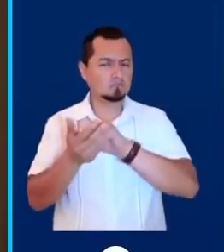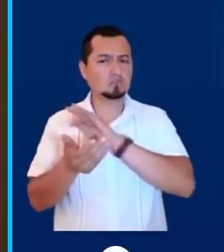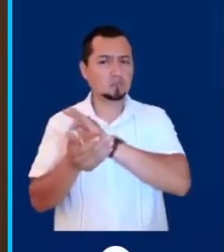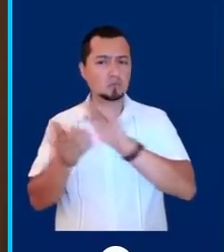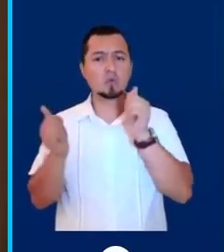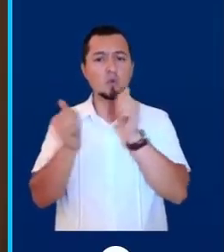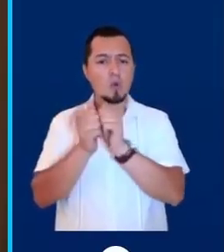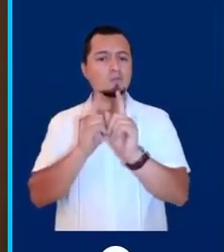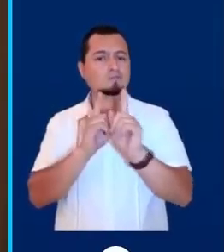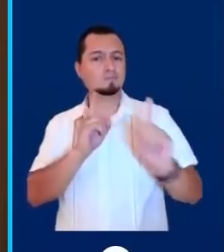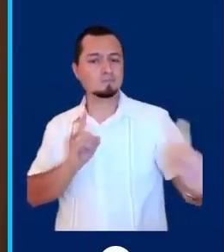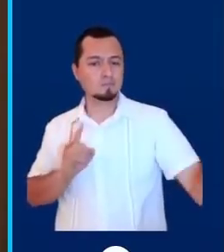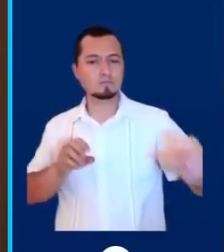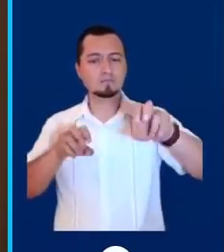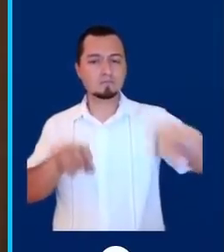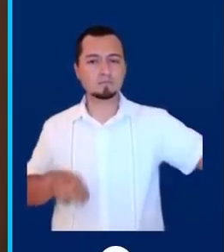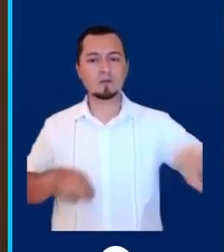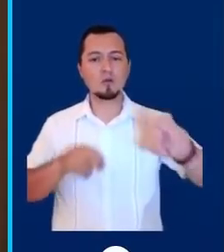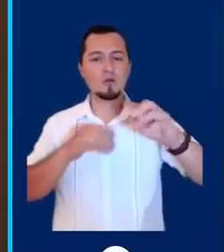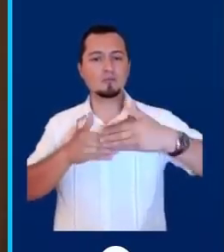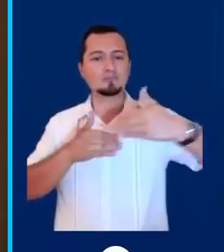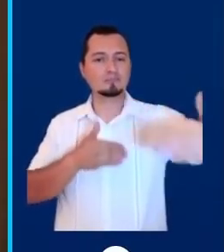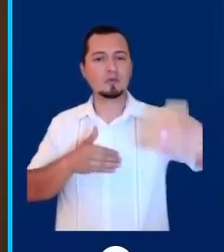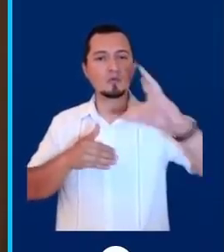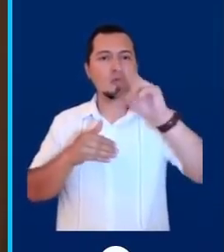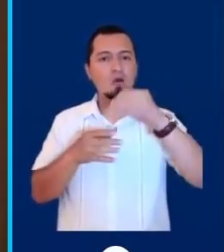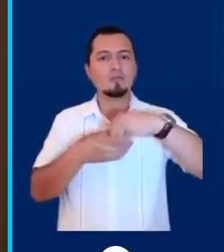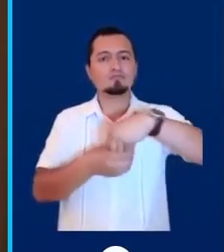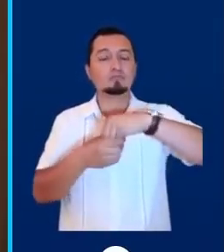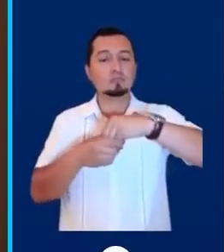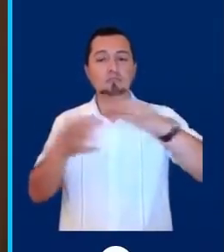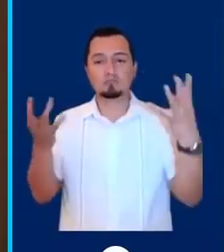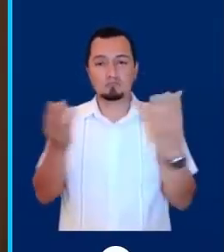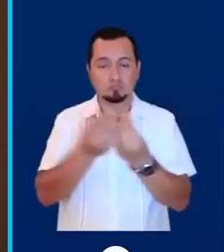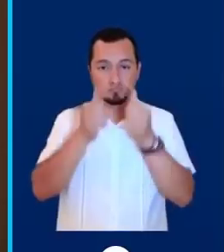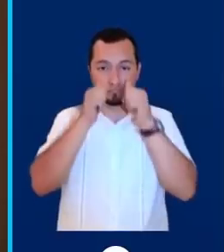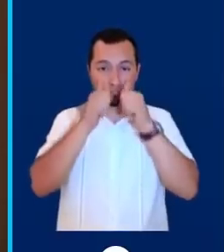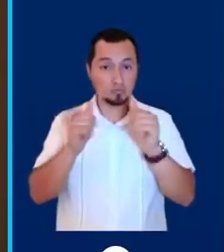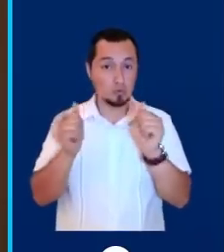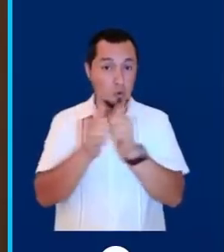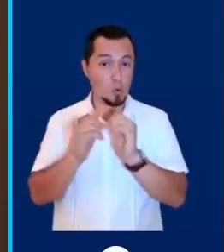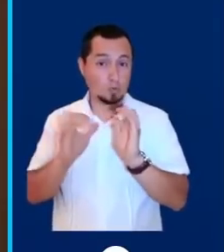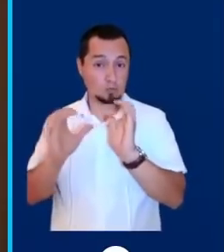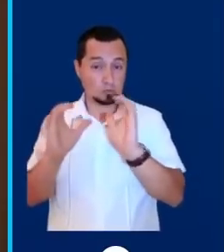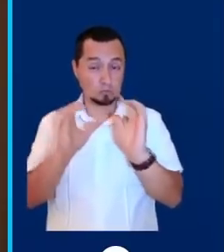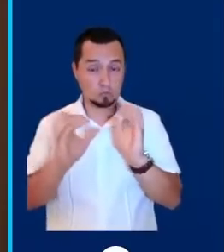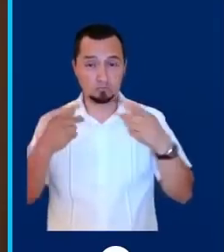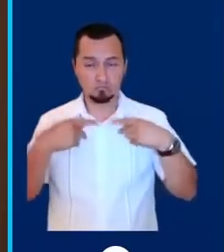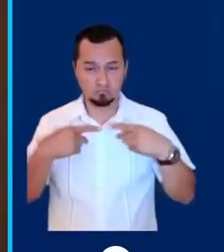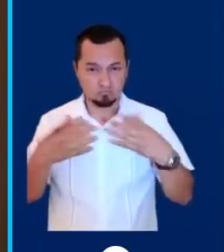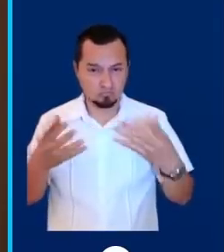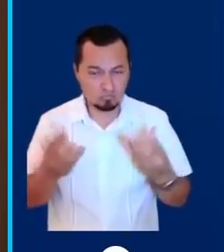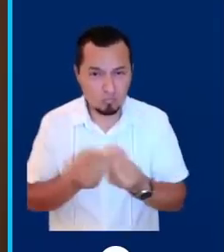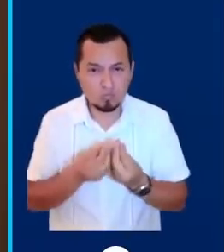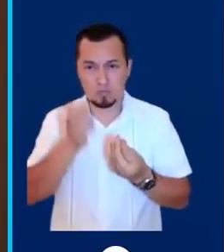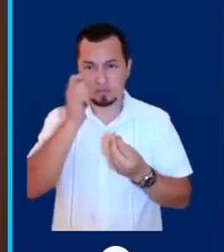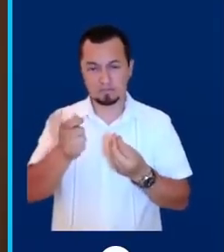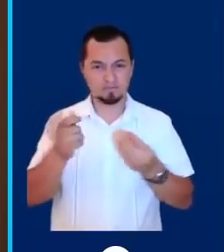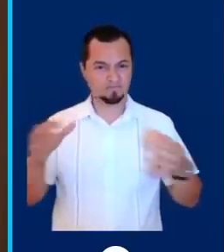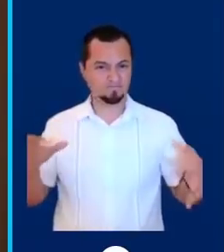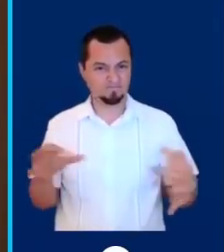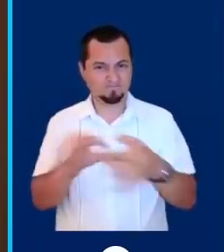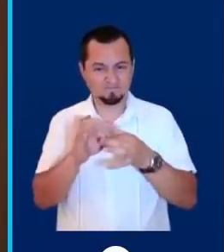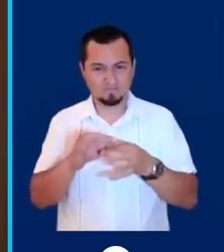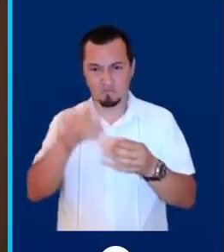medidas de distanciamiento, de cubrebocas, todas las medidas que han sido consideradas preventivas, además de otro tipo de